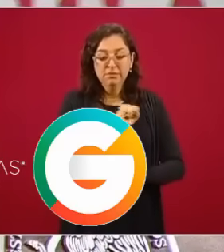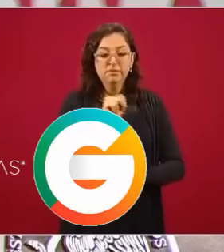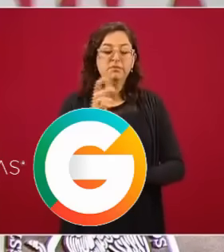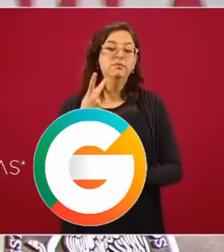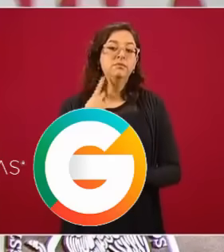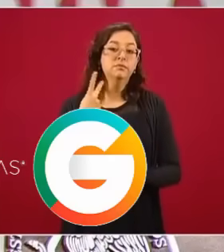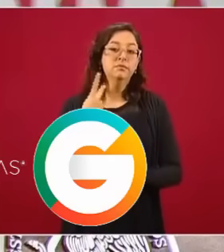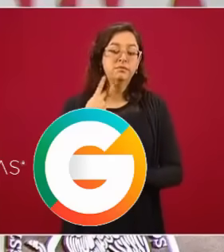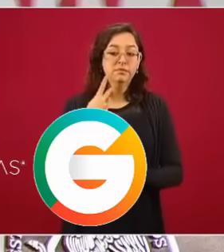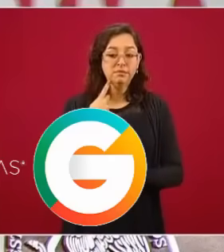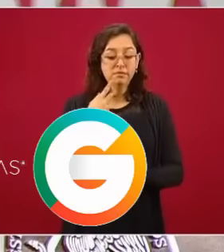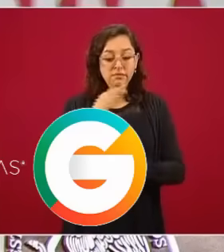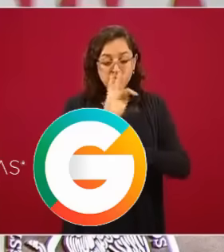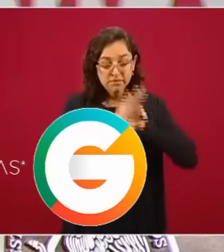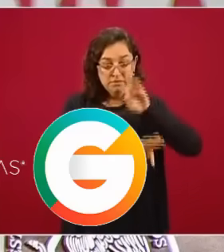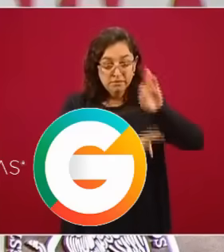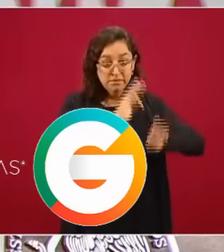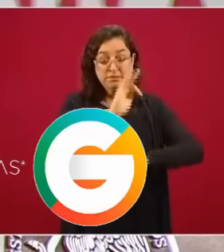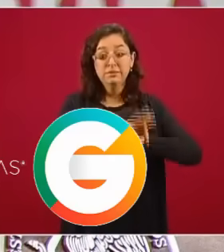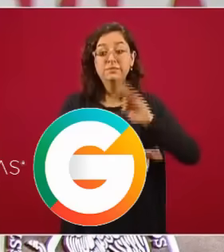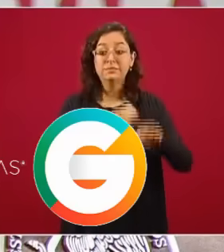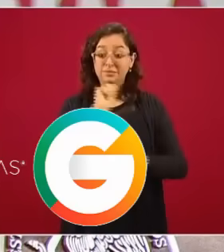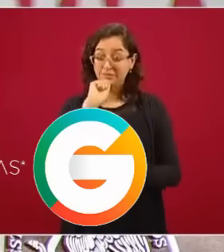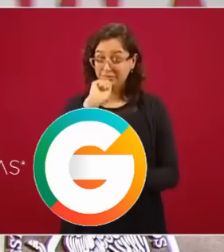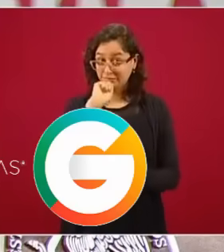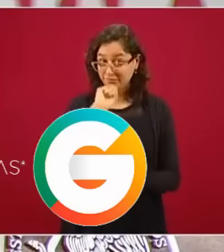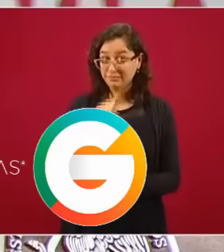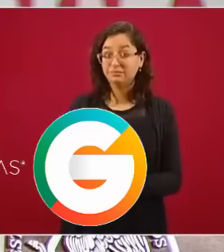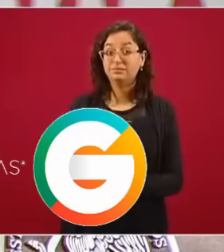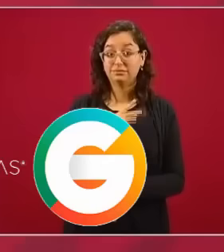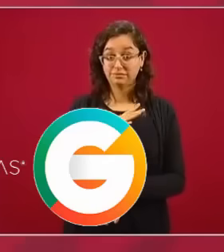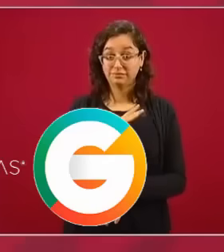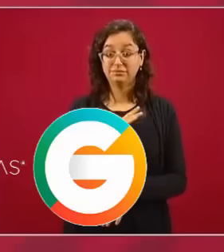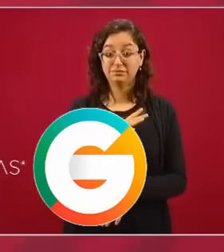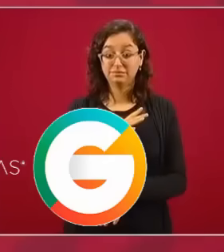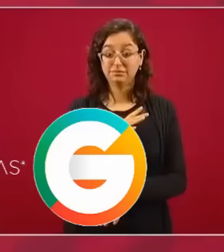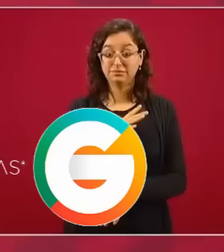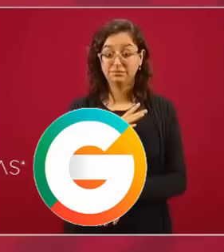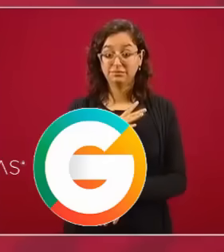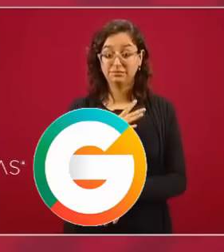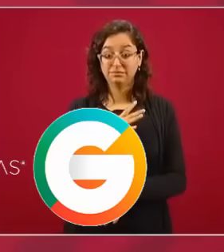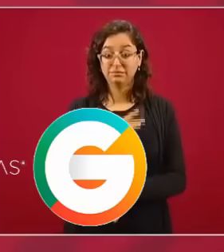blanco, porque también eso sucedía.